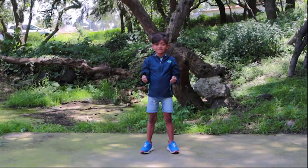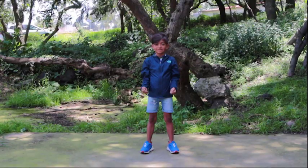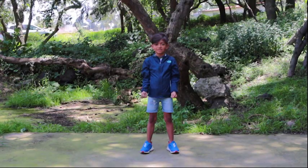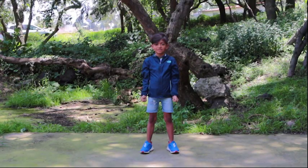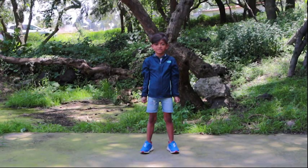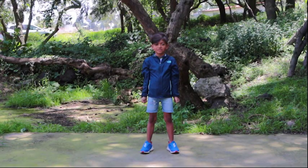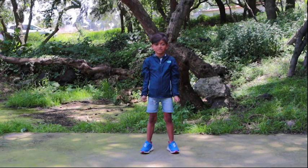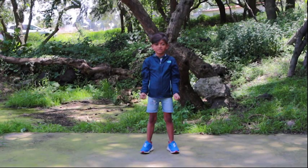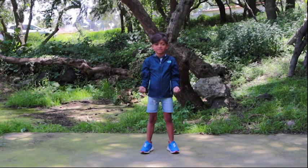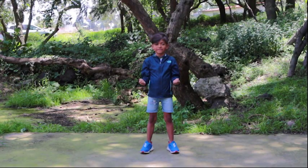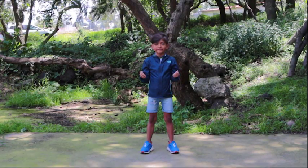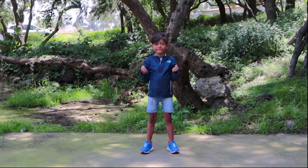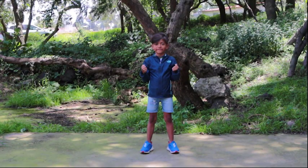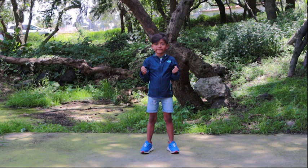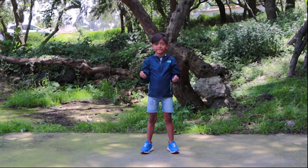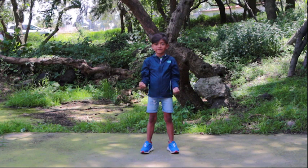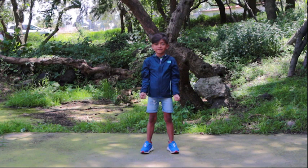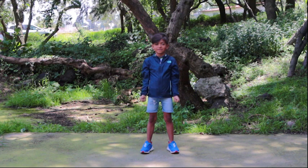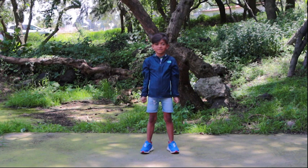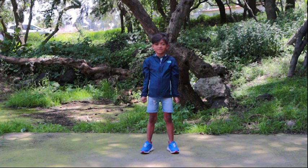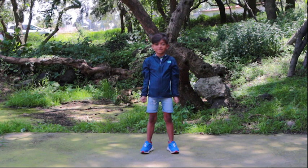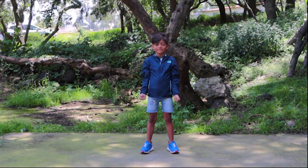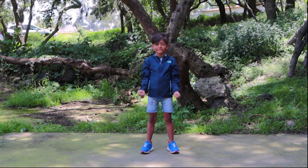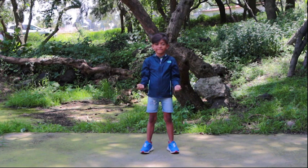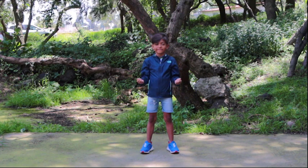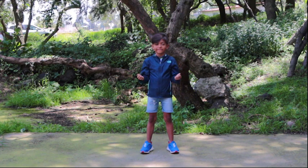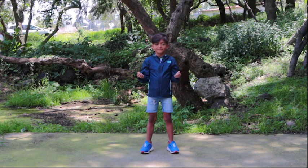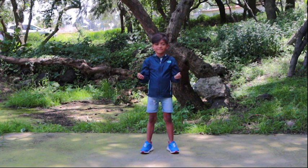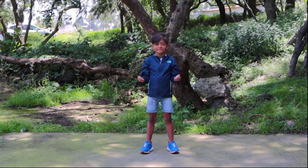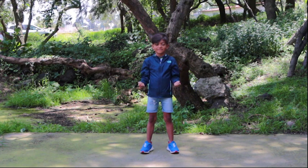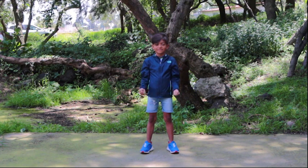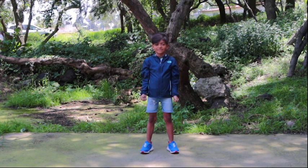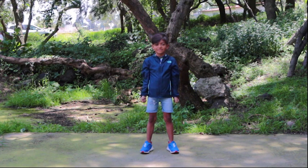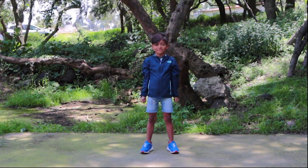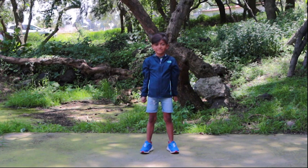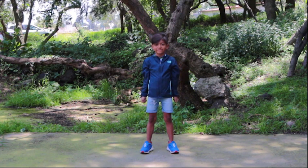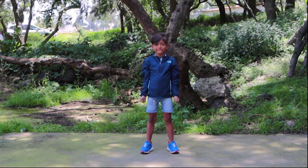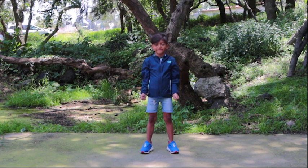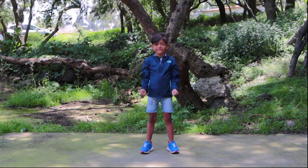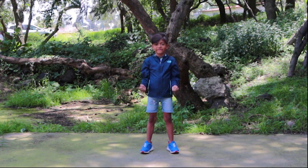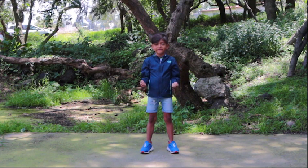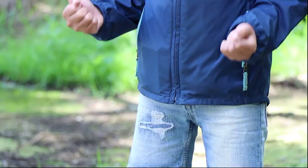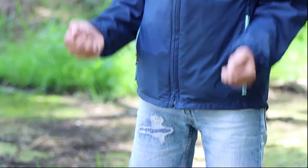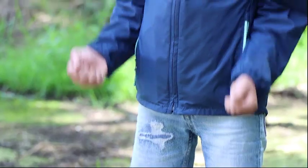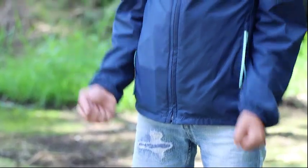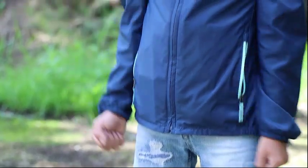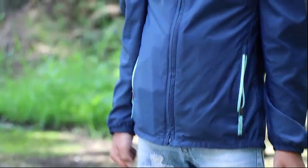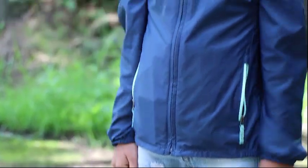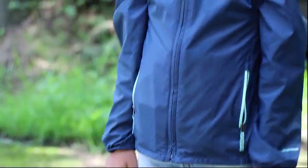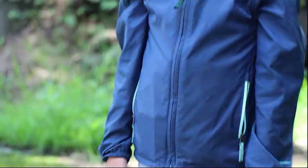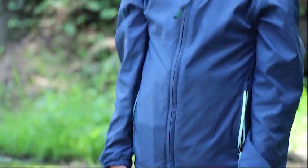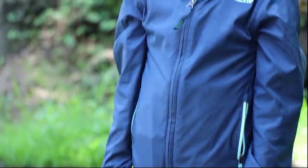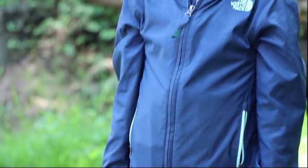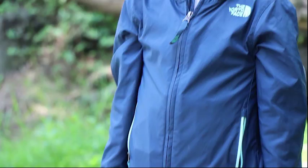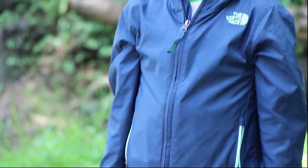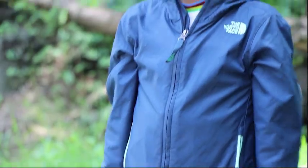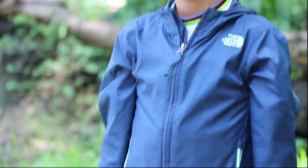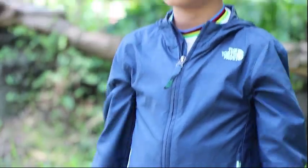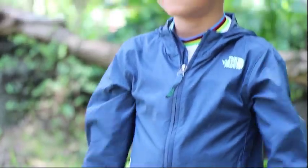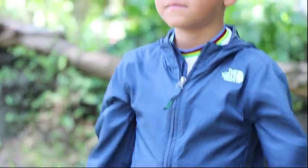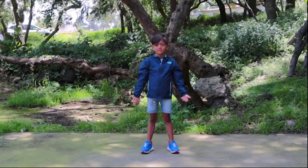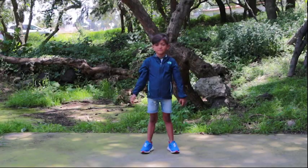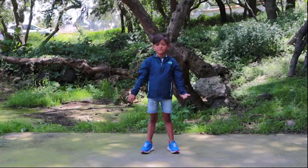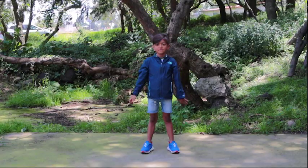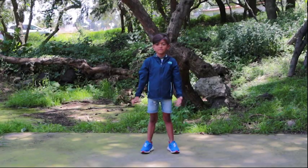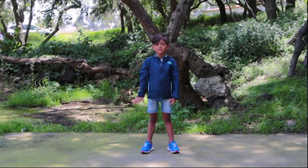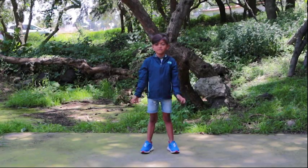vez más, con fuerza, que se vea, otra más, bien, descansamos. Agitamos nuestros